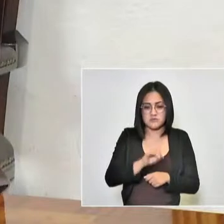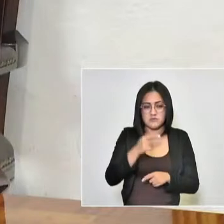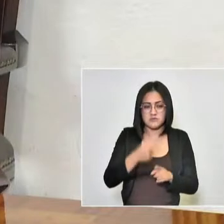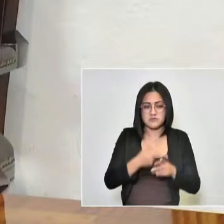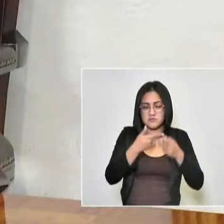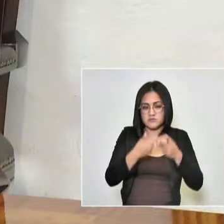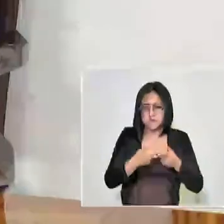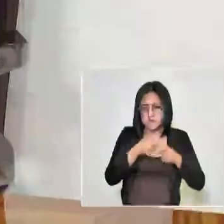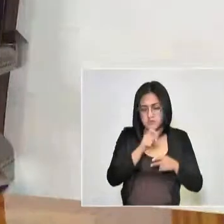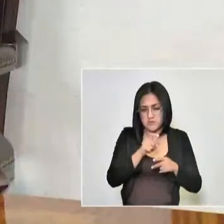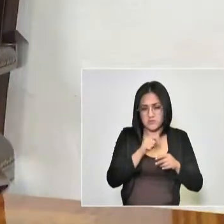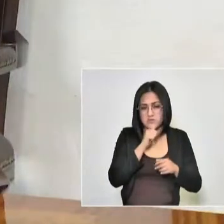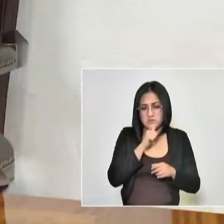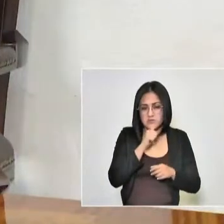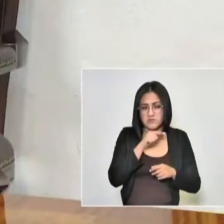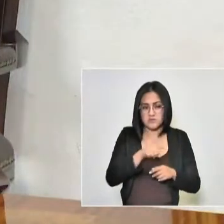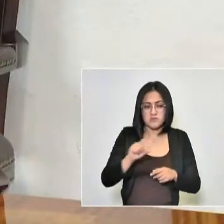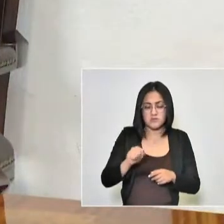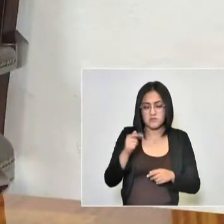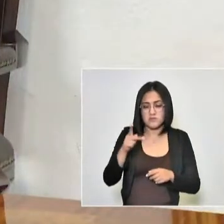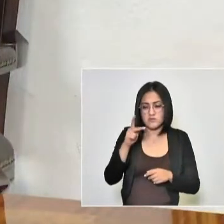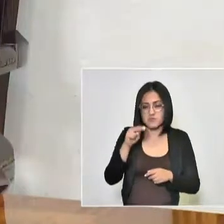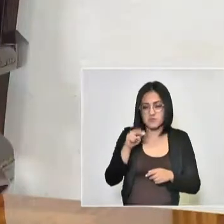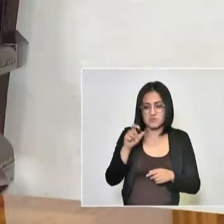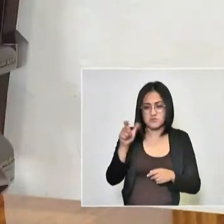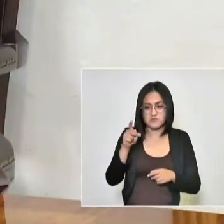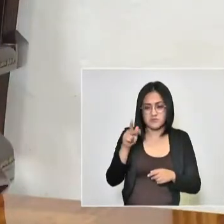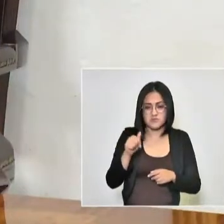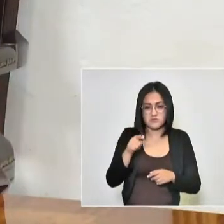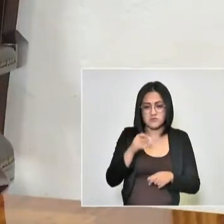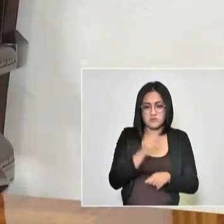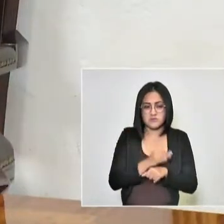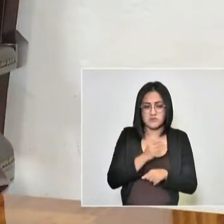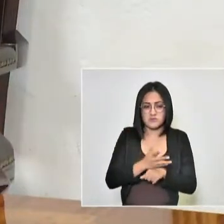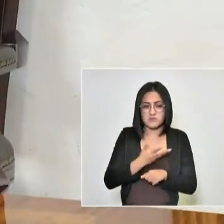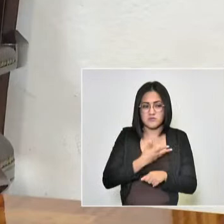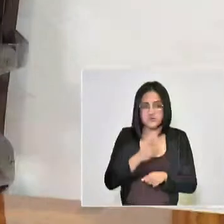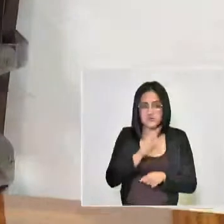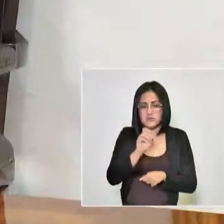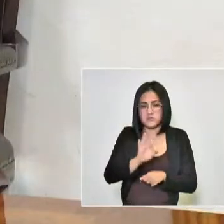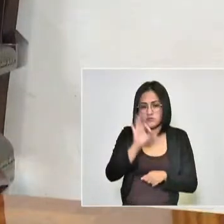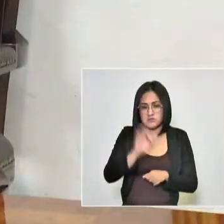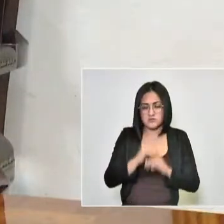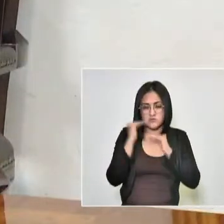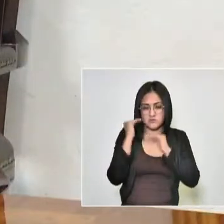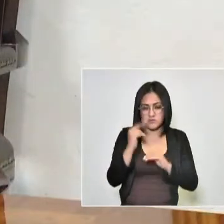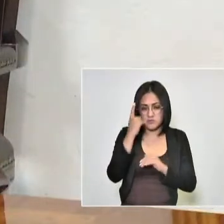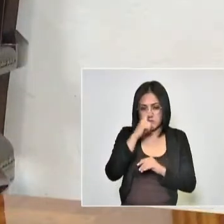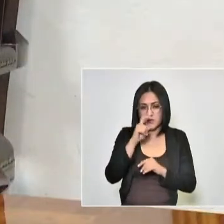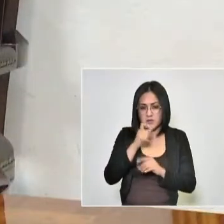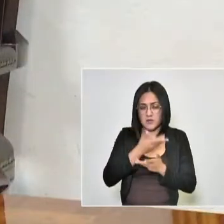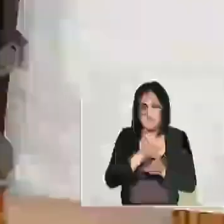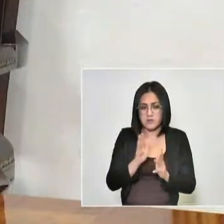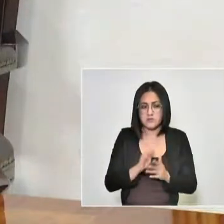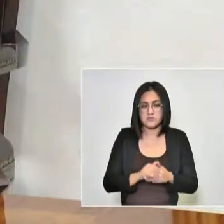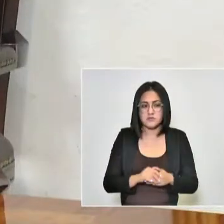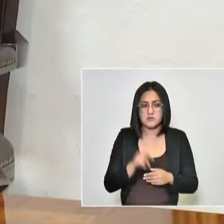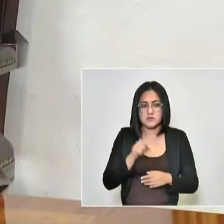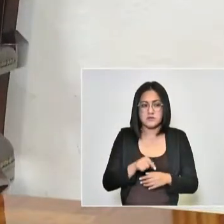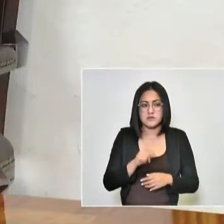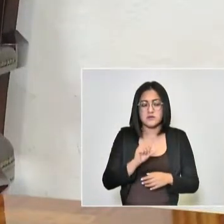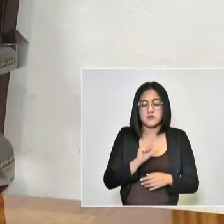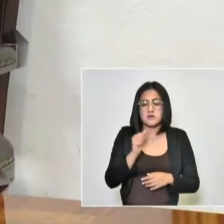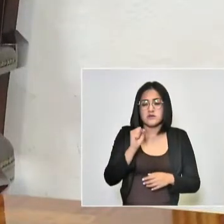su capacidad. La presa de Nexapa está en un 100% de su capacidad. La presa